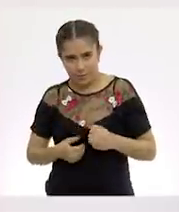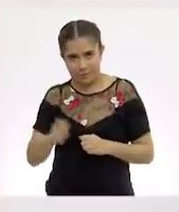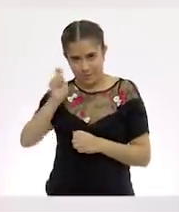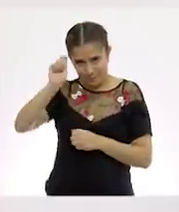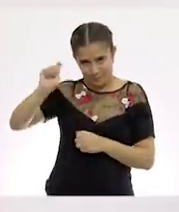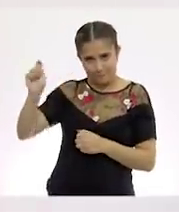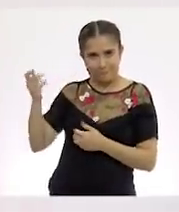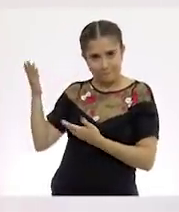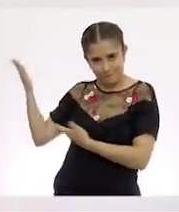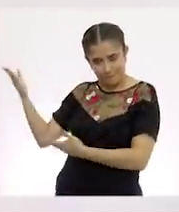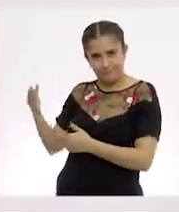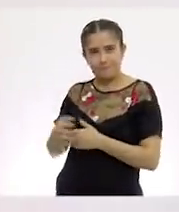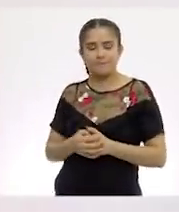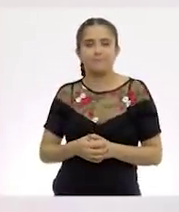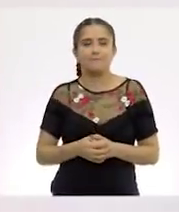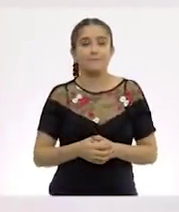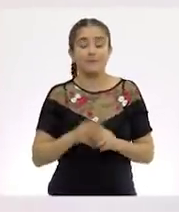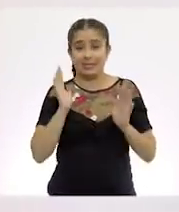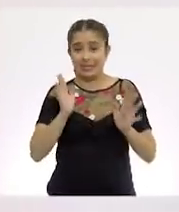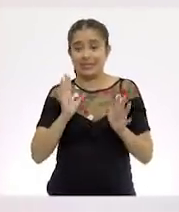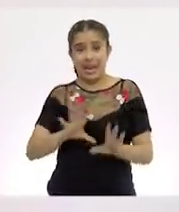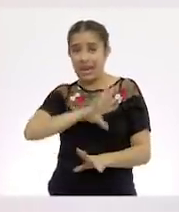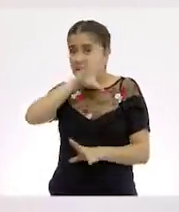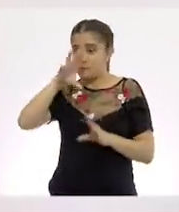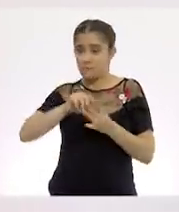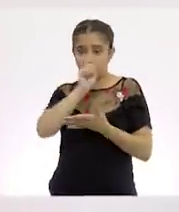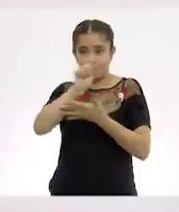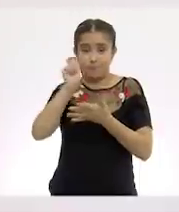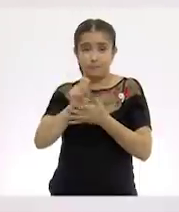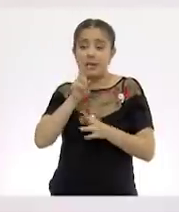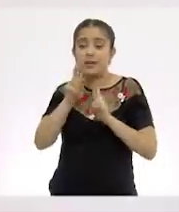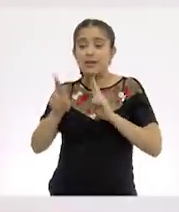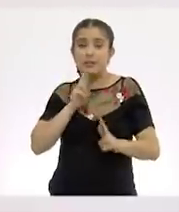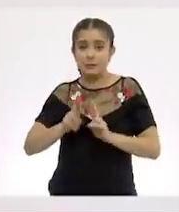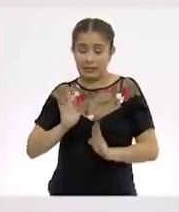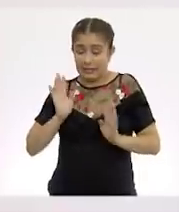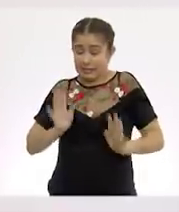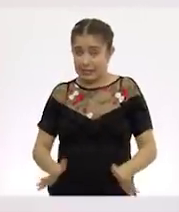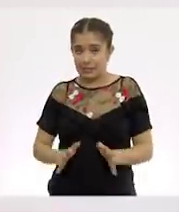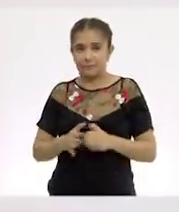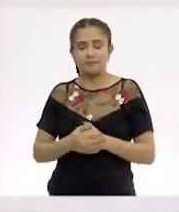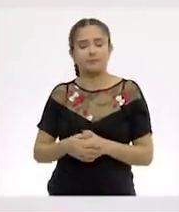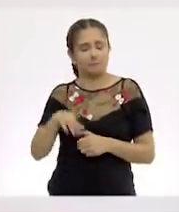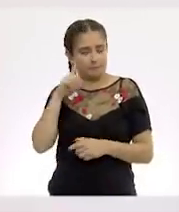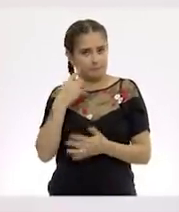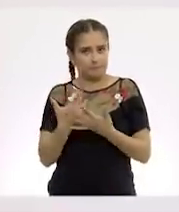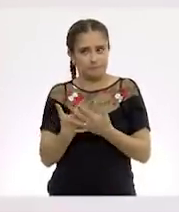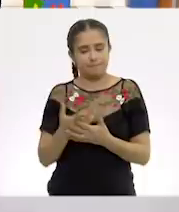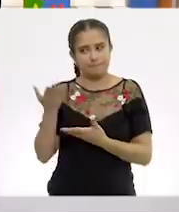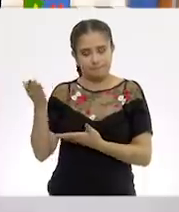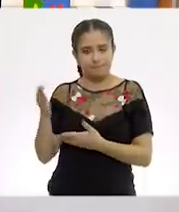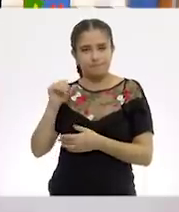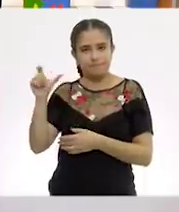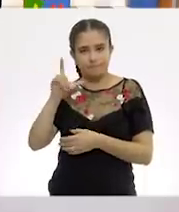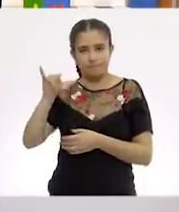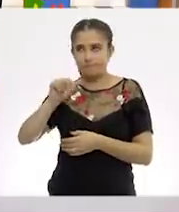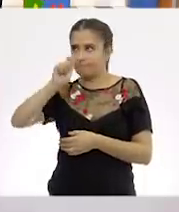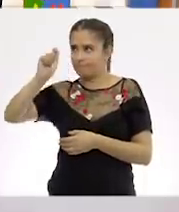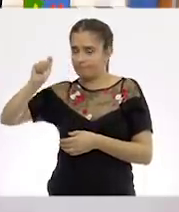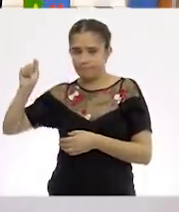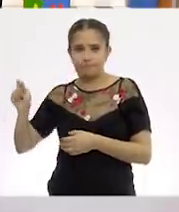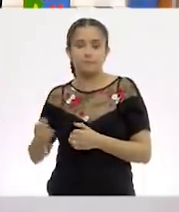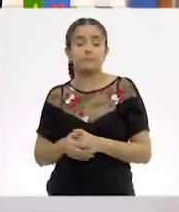Entonces ya tenemos casi completo nuestro cuadro. Vamos a revisarlo ahorita que termine Alexia. Estas